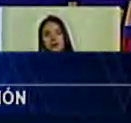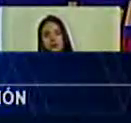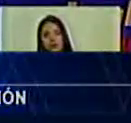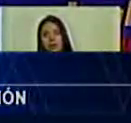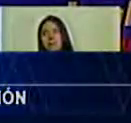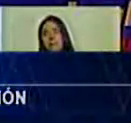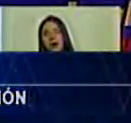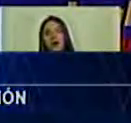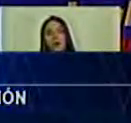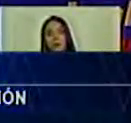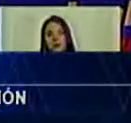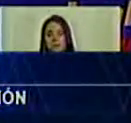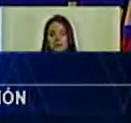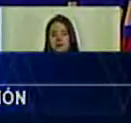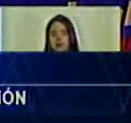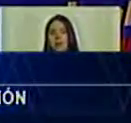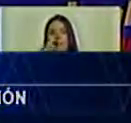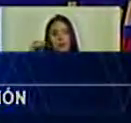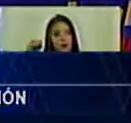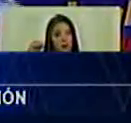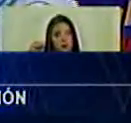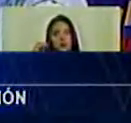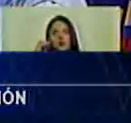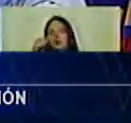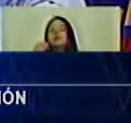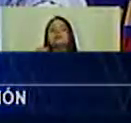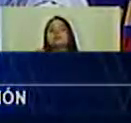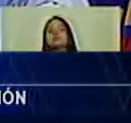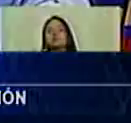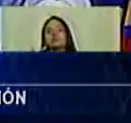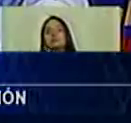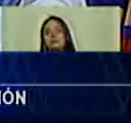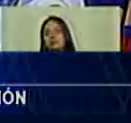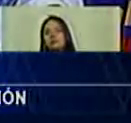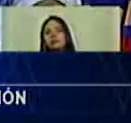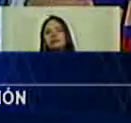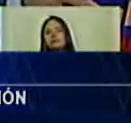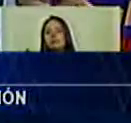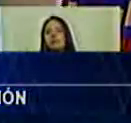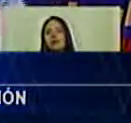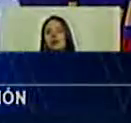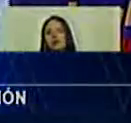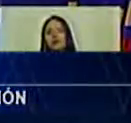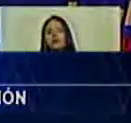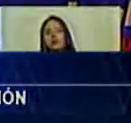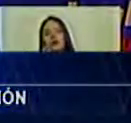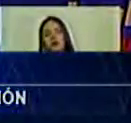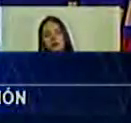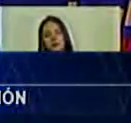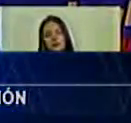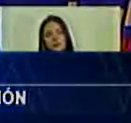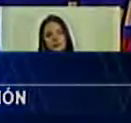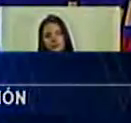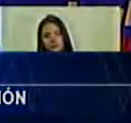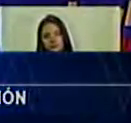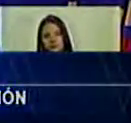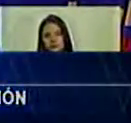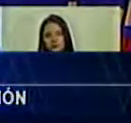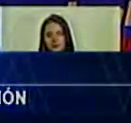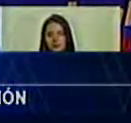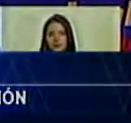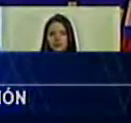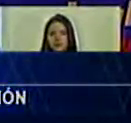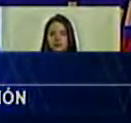acompañan a nuestro presidente Nicolás Maduro, había obtenido una victoria de esta naturaleza.